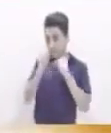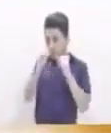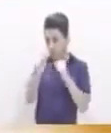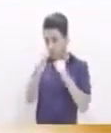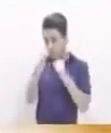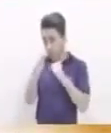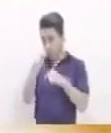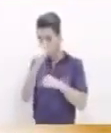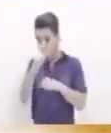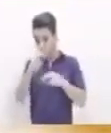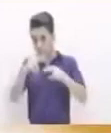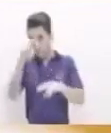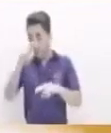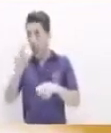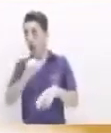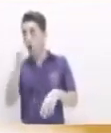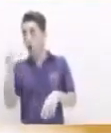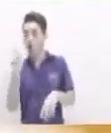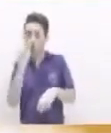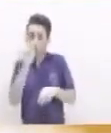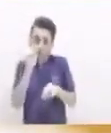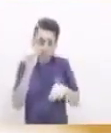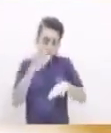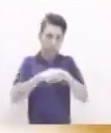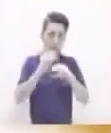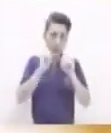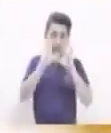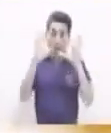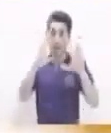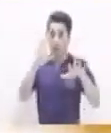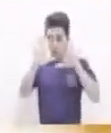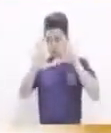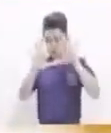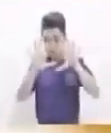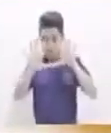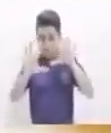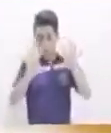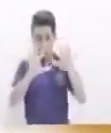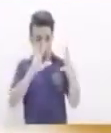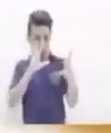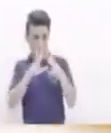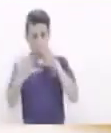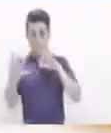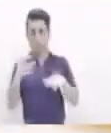otra la vamos a pintar un poco más clara para crear ese efecto de volumen.